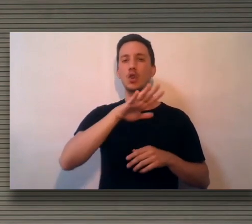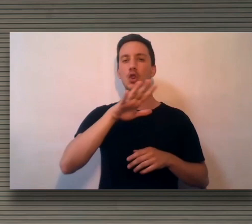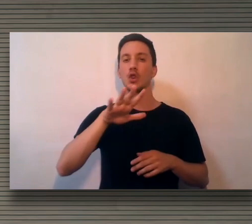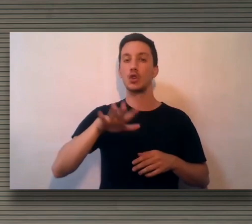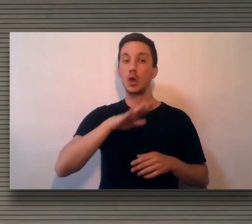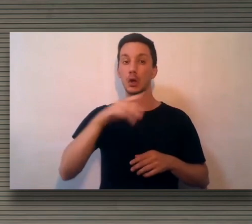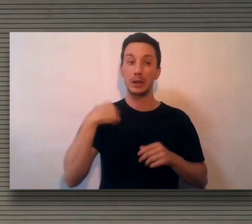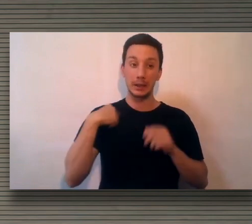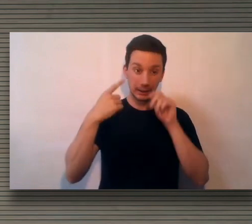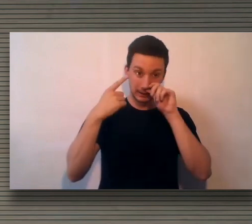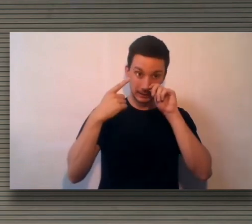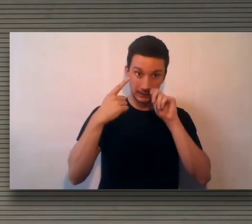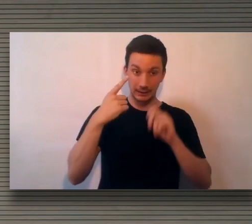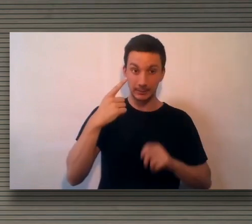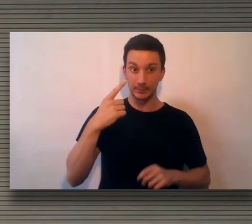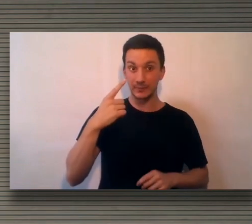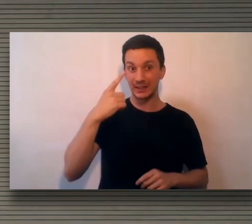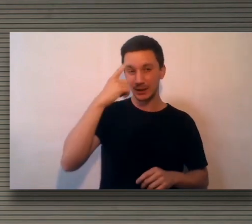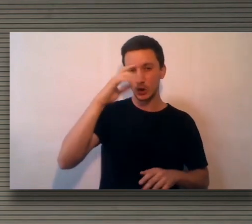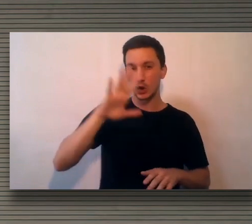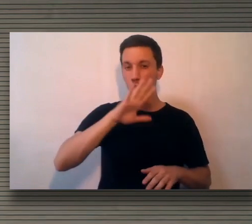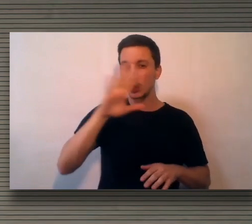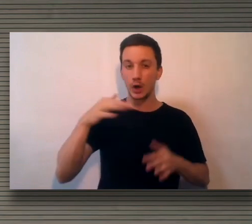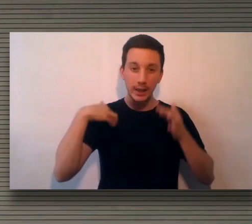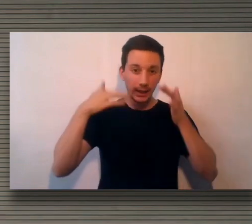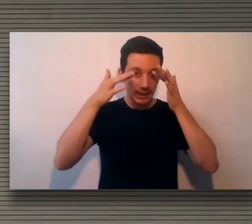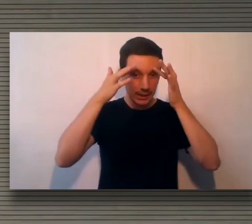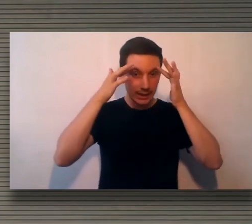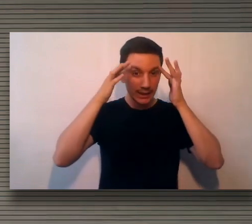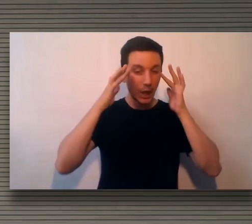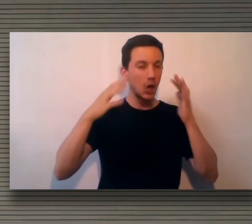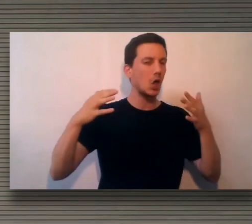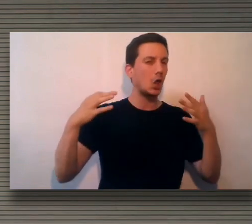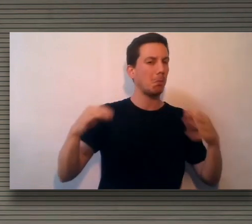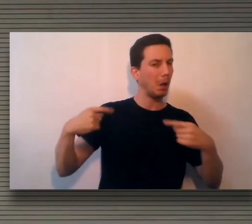que se refiere la de alrededor de las cejas, que es la típica, o